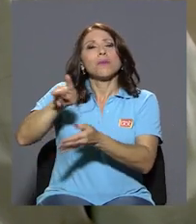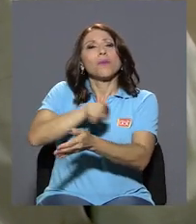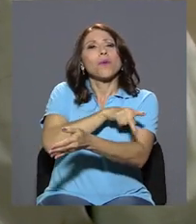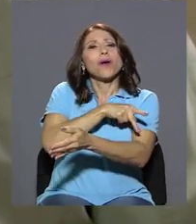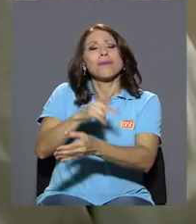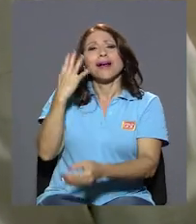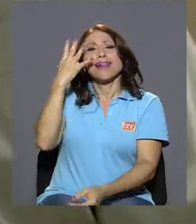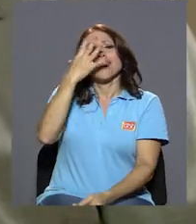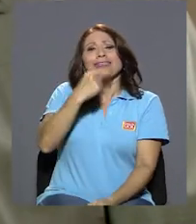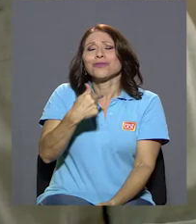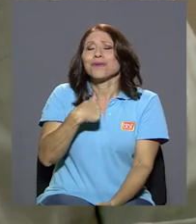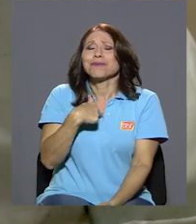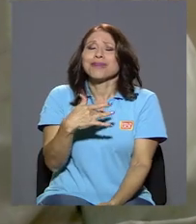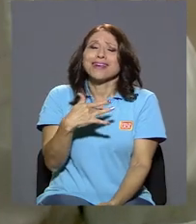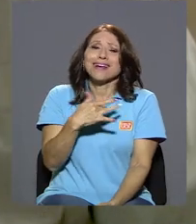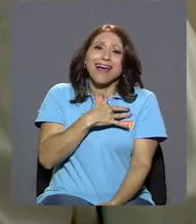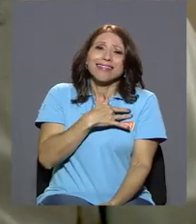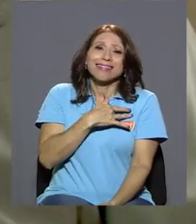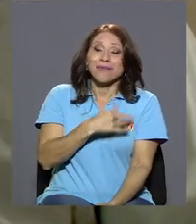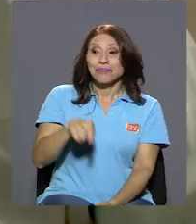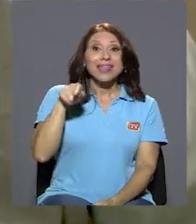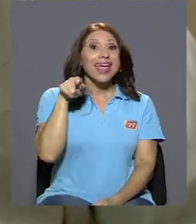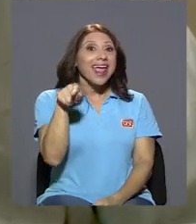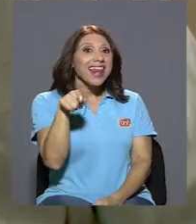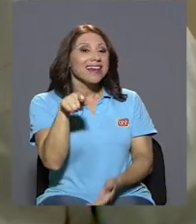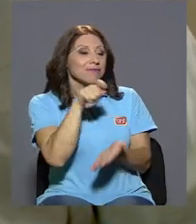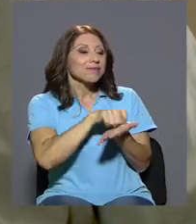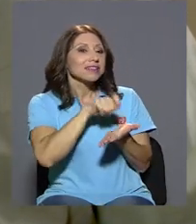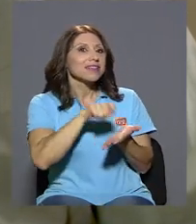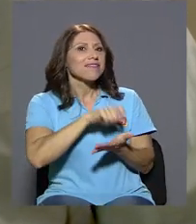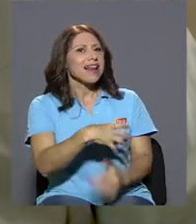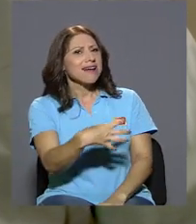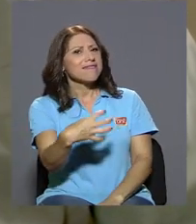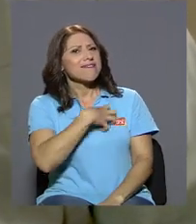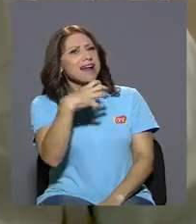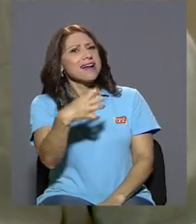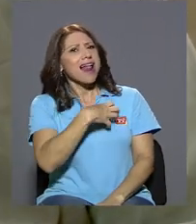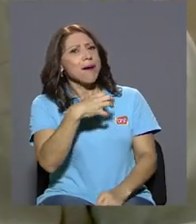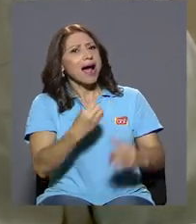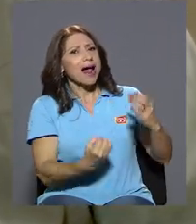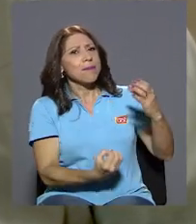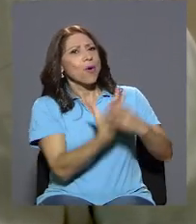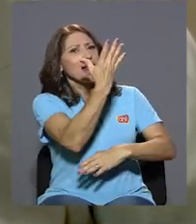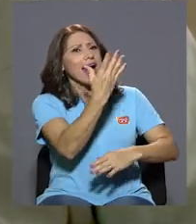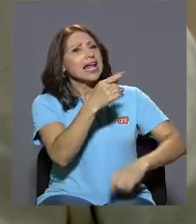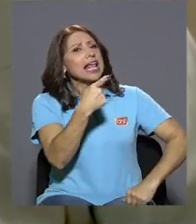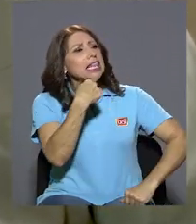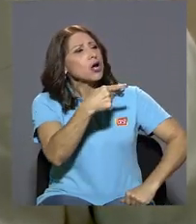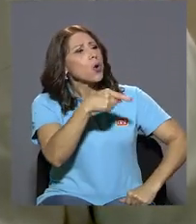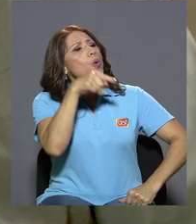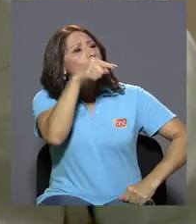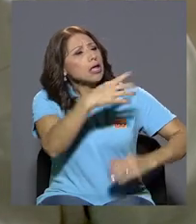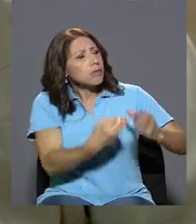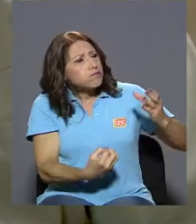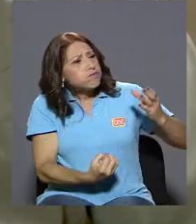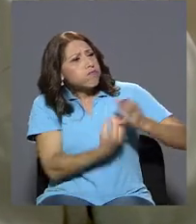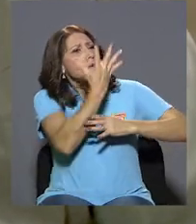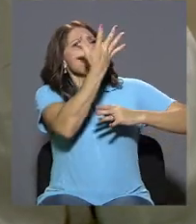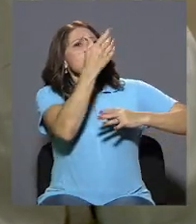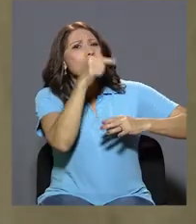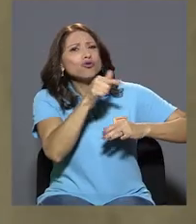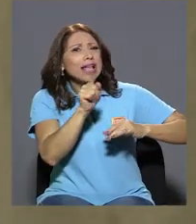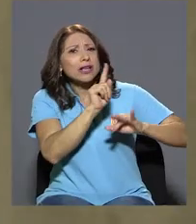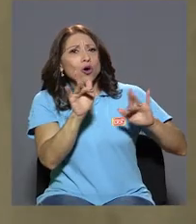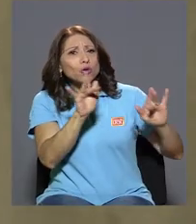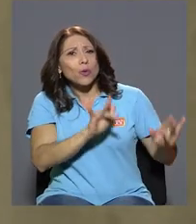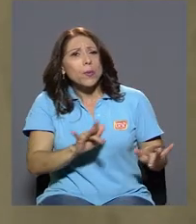donde le reclama al volcán y le dice que no tuviste piedad ni con los animales ni